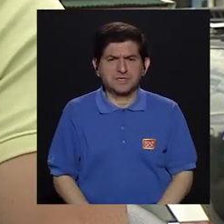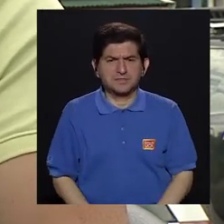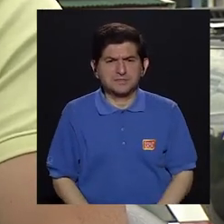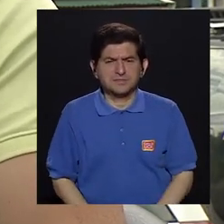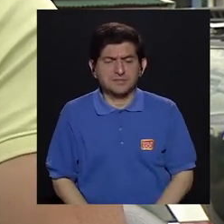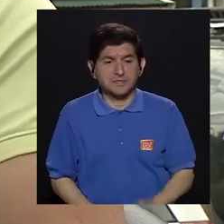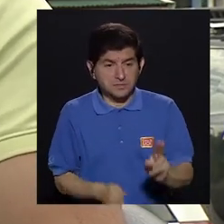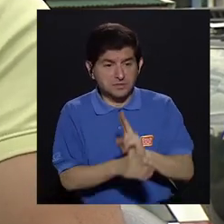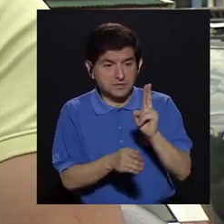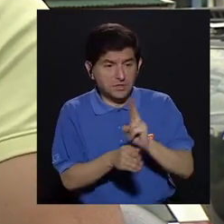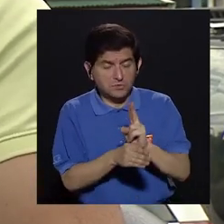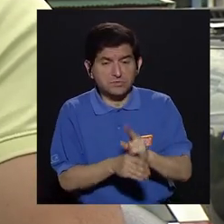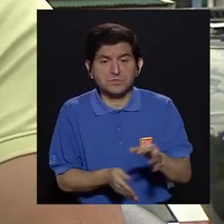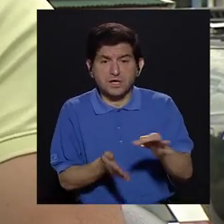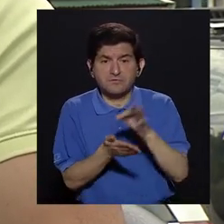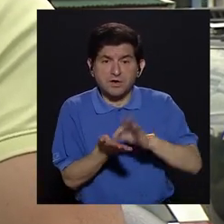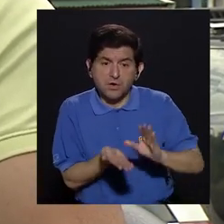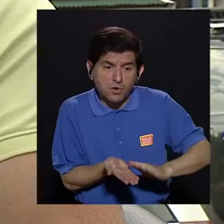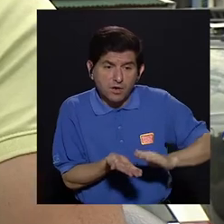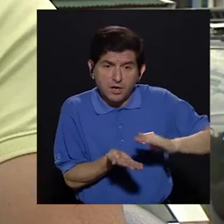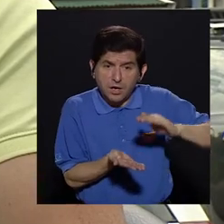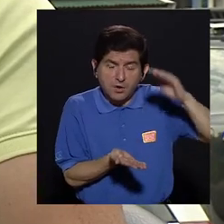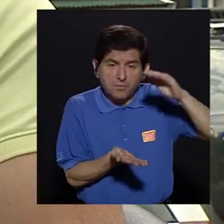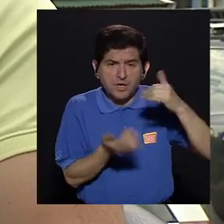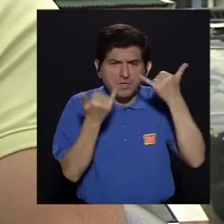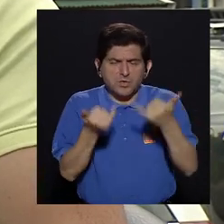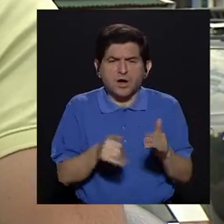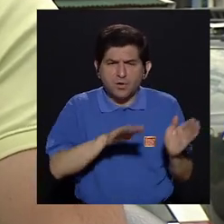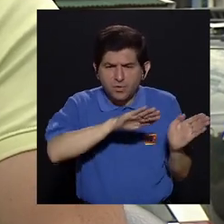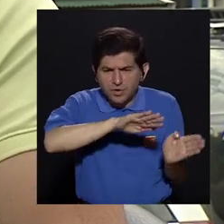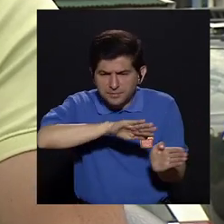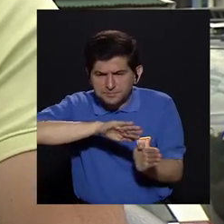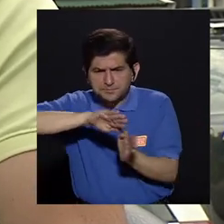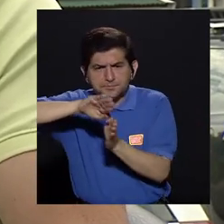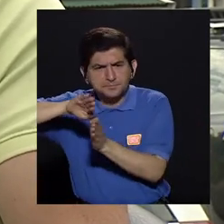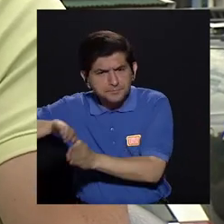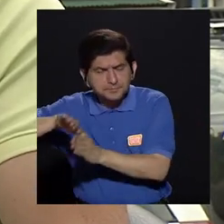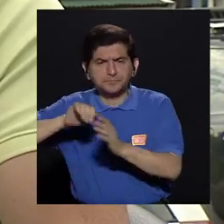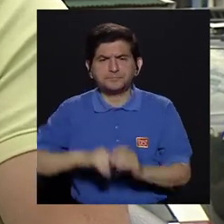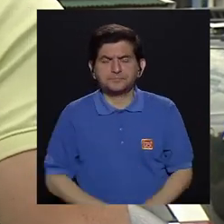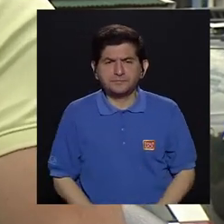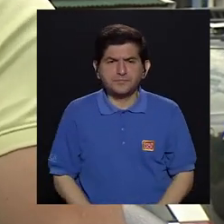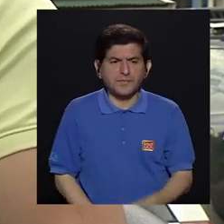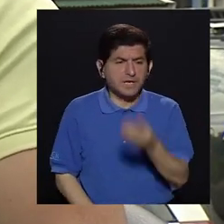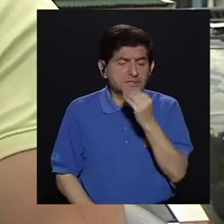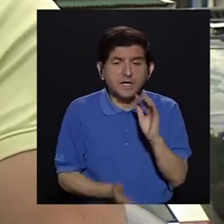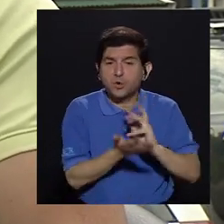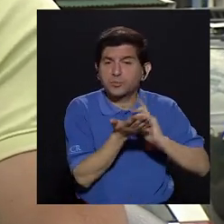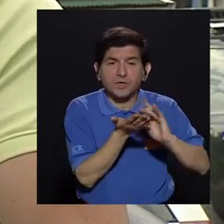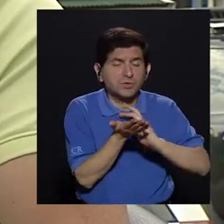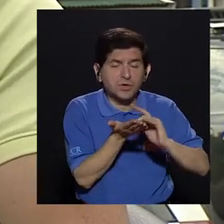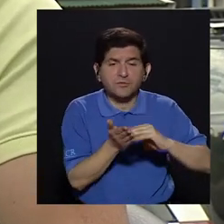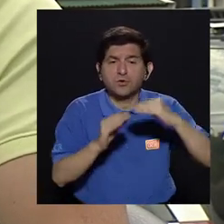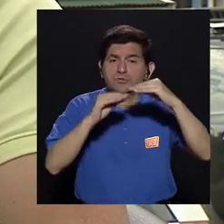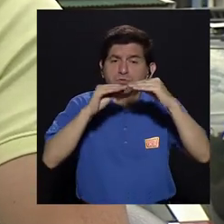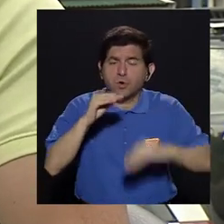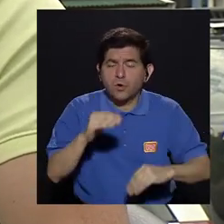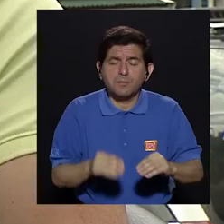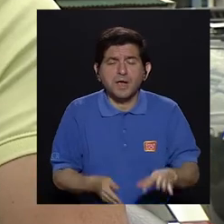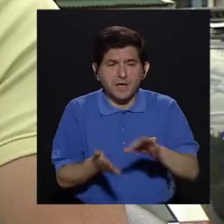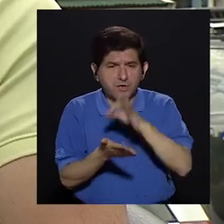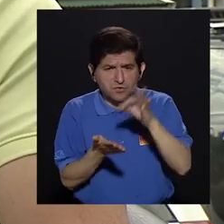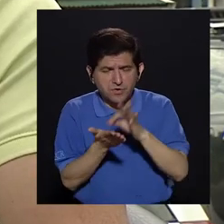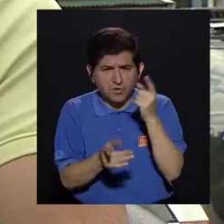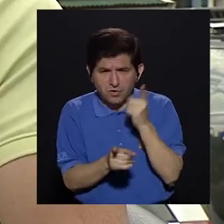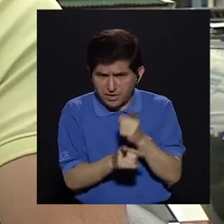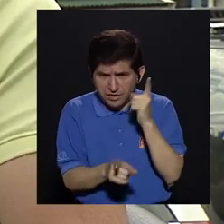lejos de consumir cada vez más frijol, lo está como dejando a un lado, está comiendo más arroz y menos frijoles. No sé